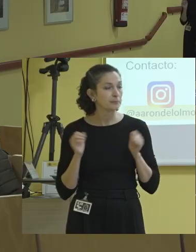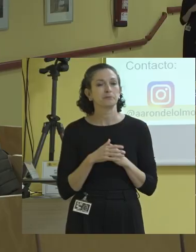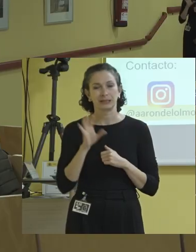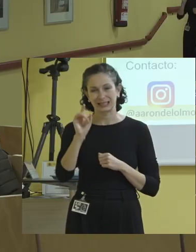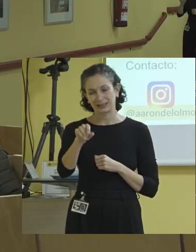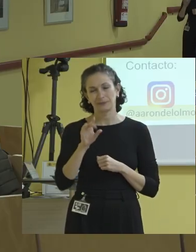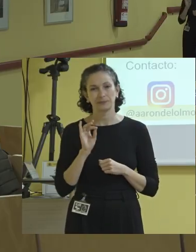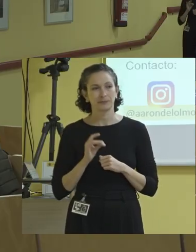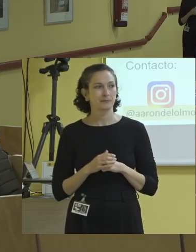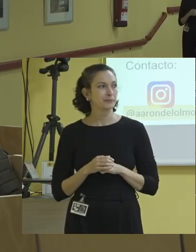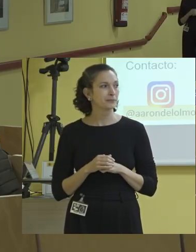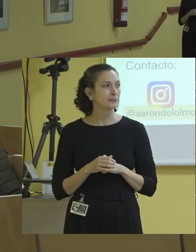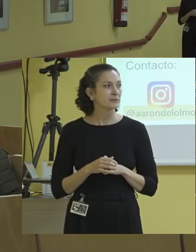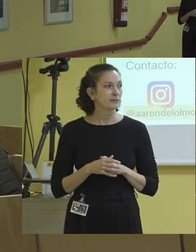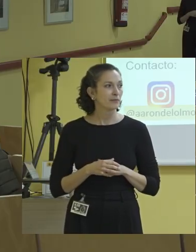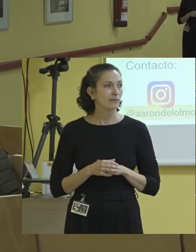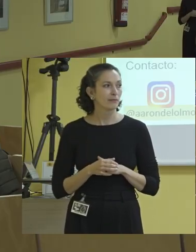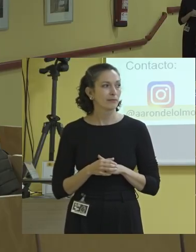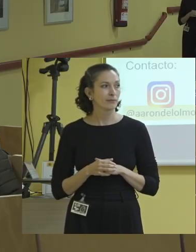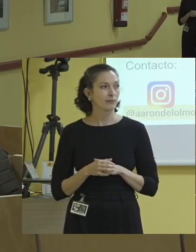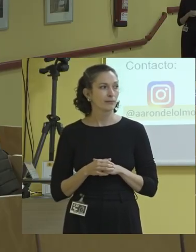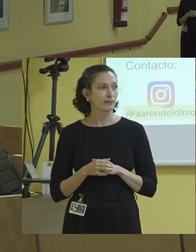mira, sí, ahí tenemos.